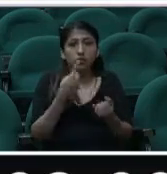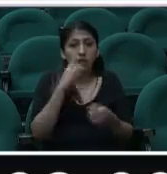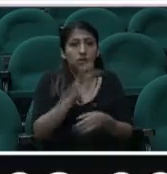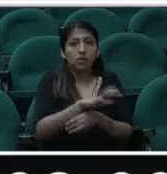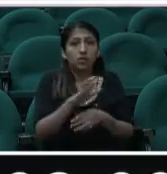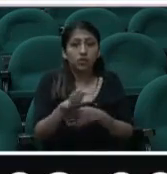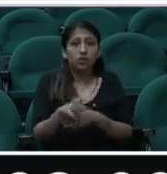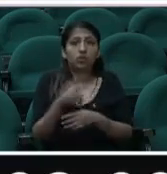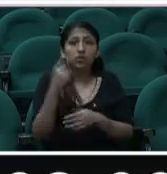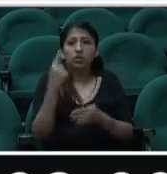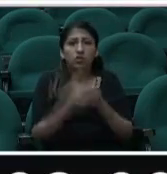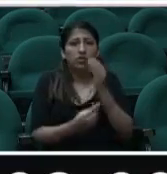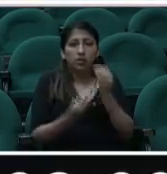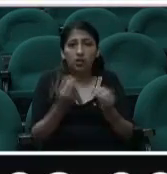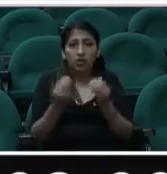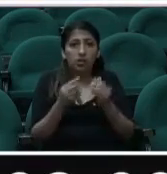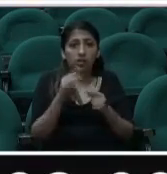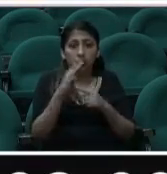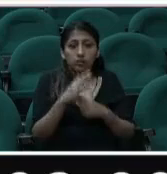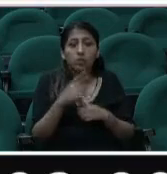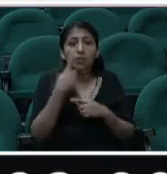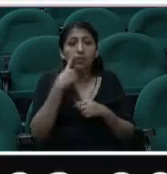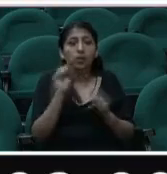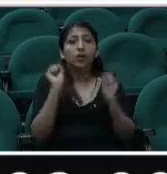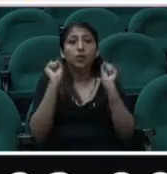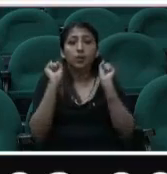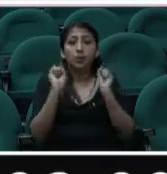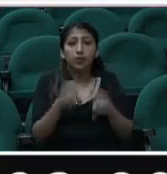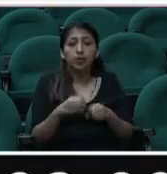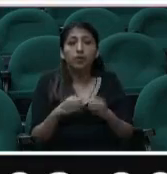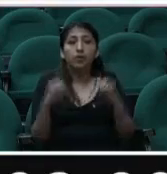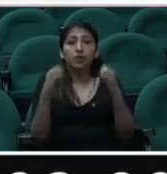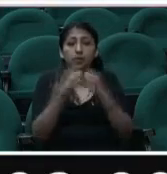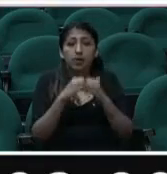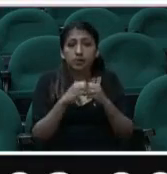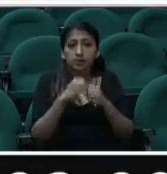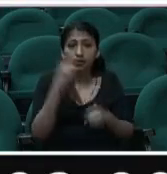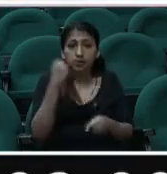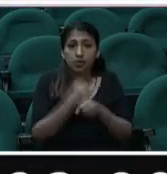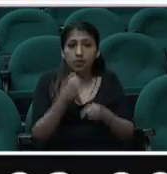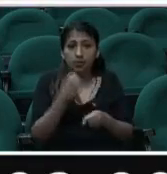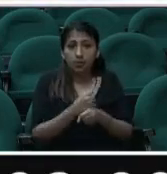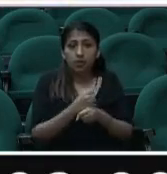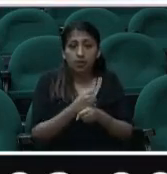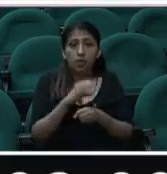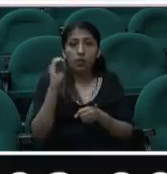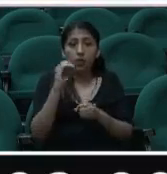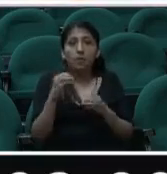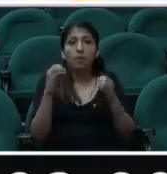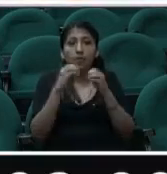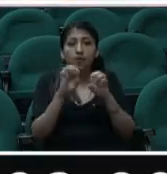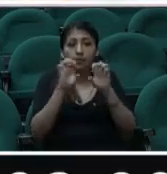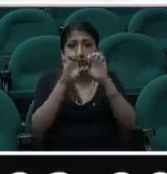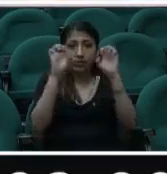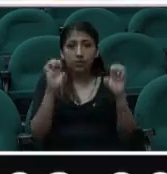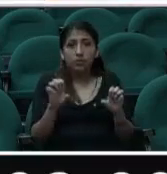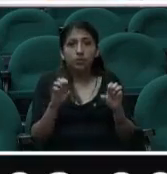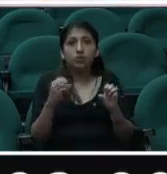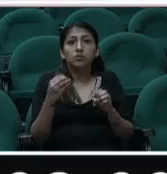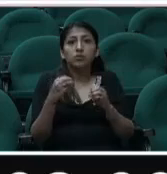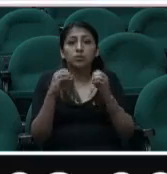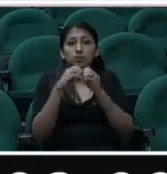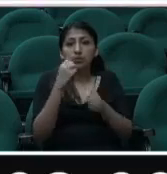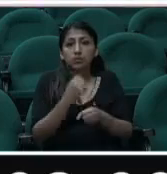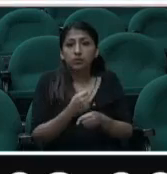región que políticas usted propone para que existan mayores fuentes de empleo o para la creación de emprendimientos que